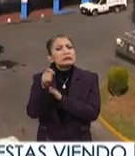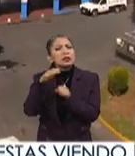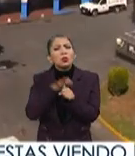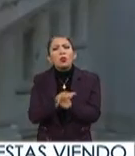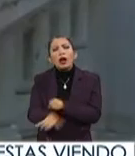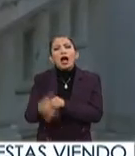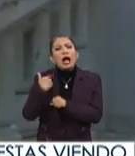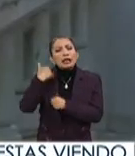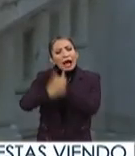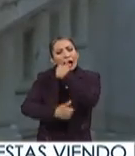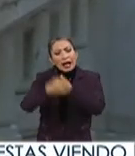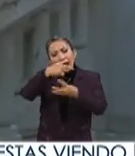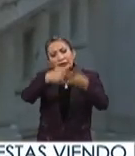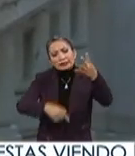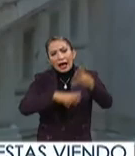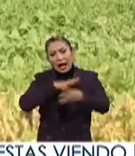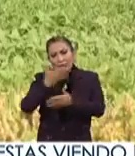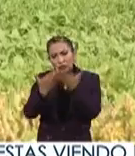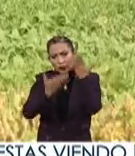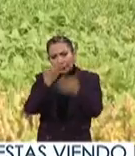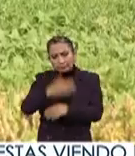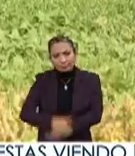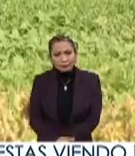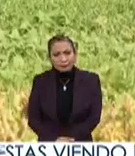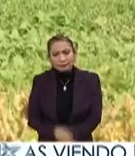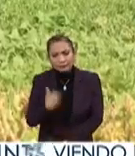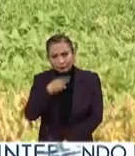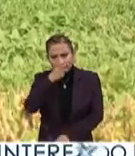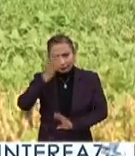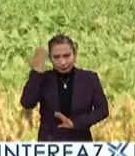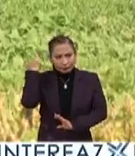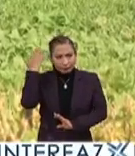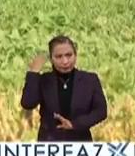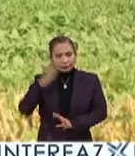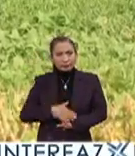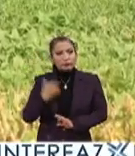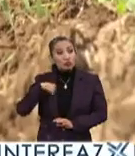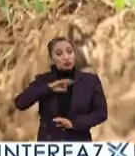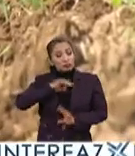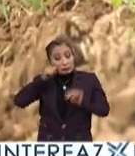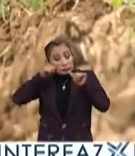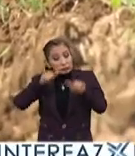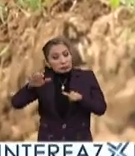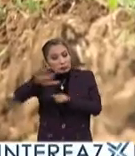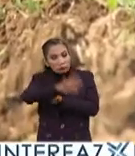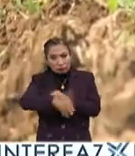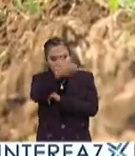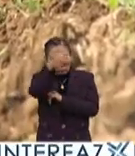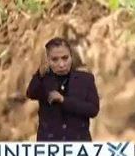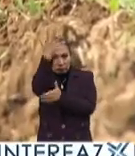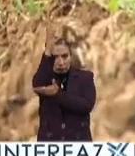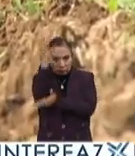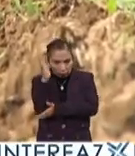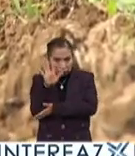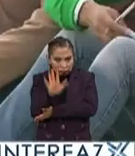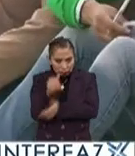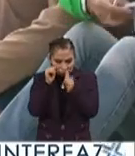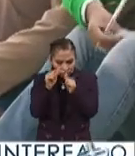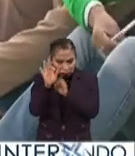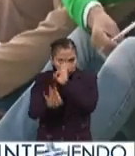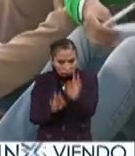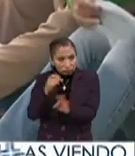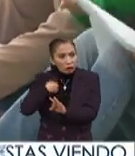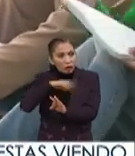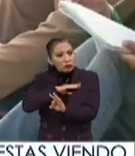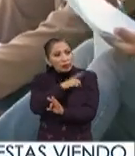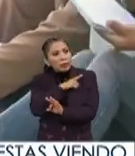cuáles son las carreras que se ofrecen. ¿Cómo no? Yo les decía que nuestro papel es atender la parte agropecuaria y forestal, y entonces nosotros